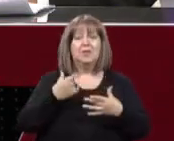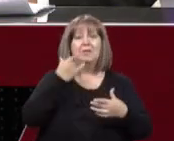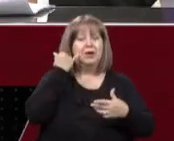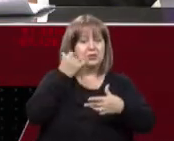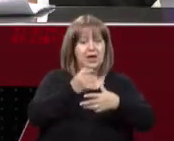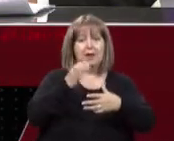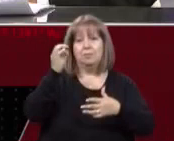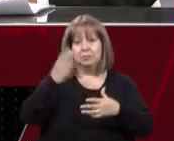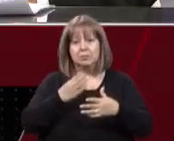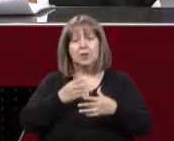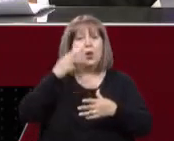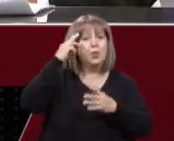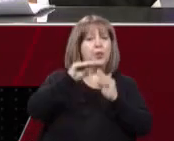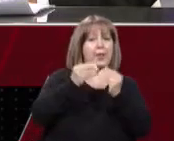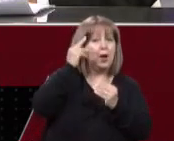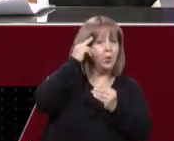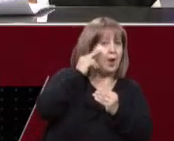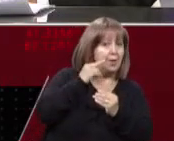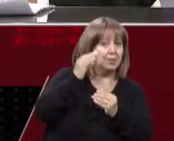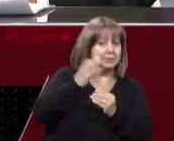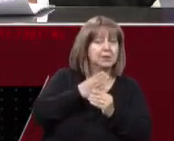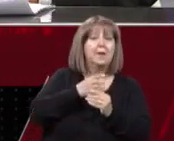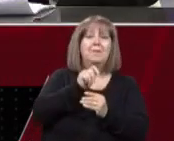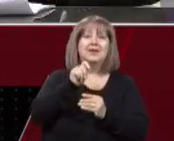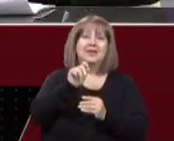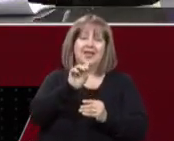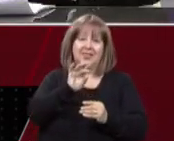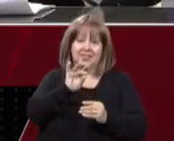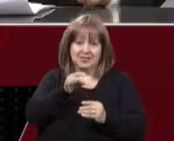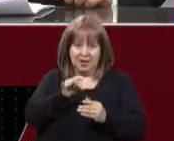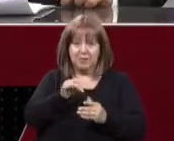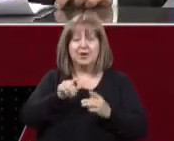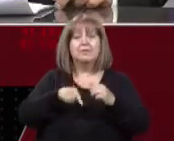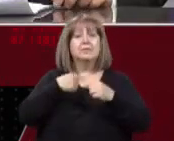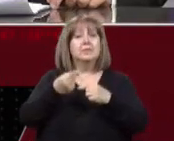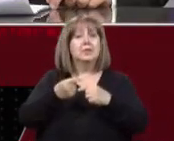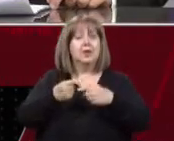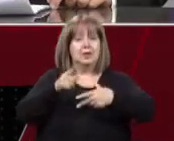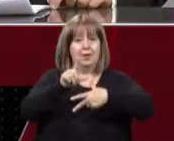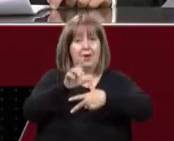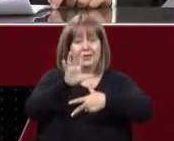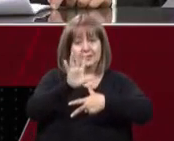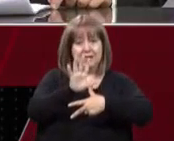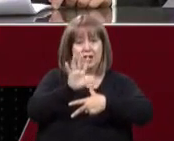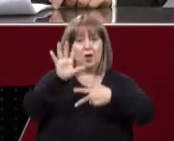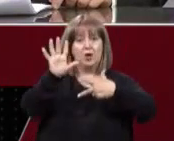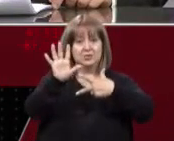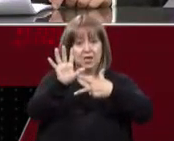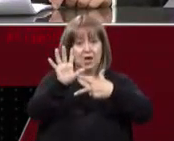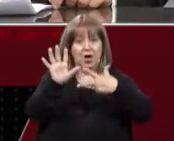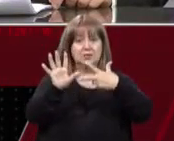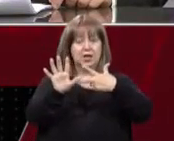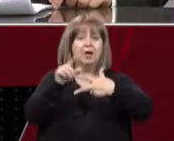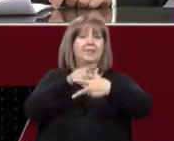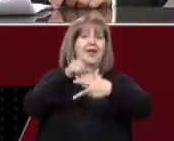un porcentaje, llevarlo al 9% de aumento en diciembre para cerrar el año, sí, y luego sumar un 5% en